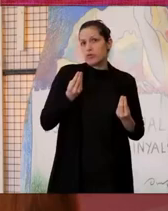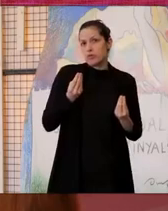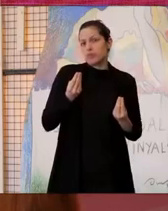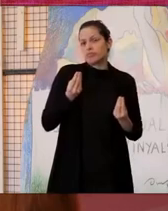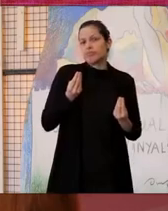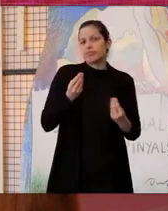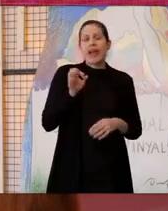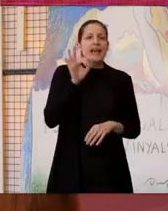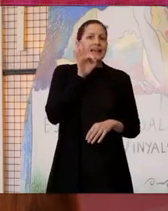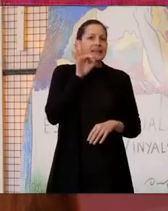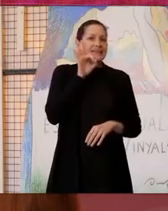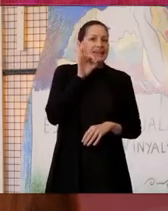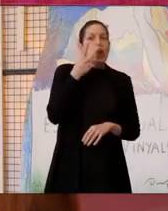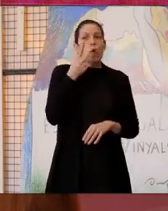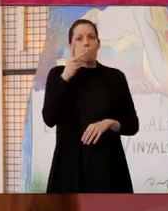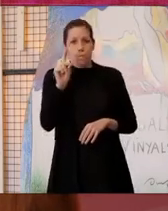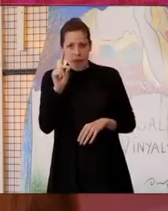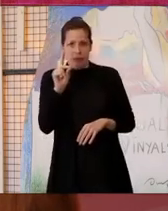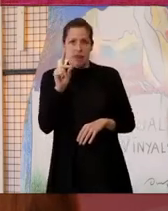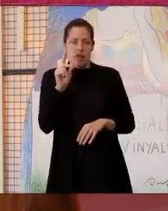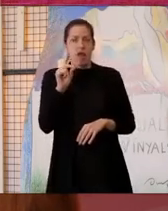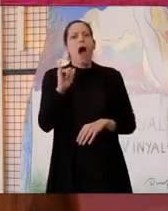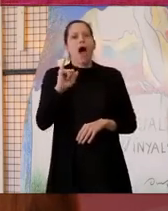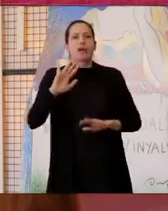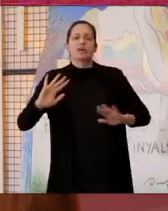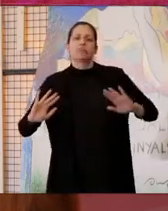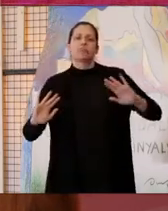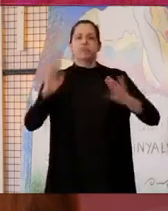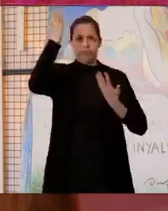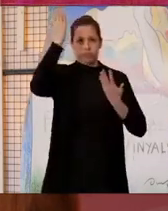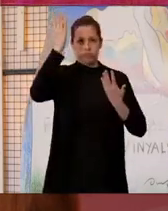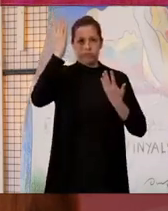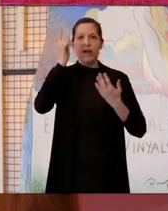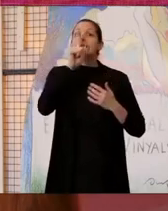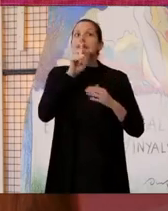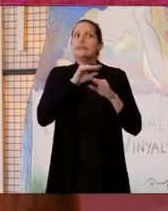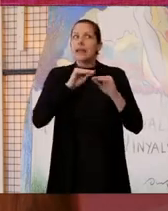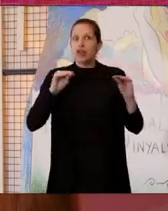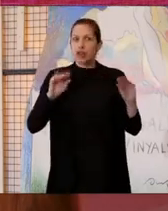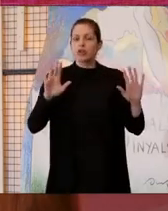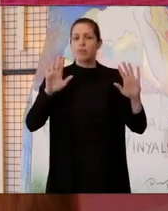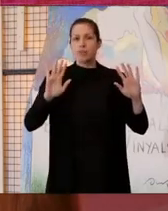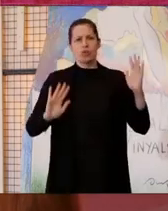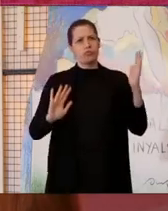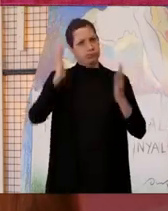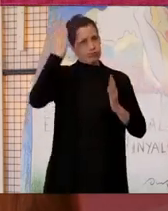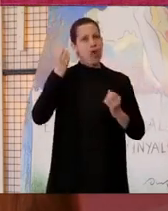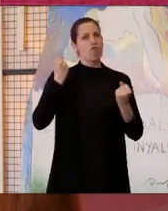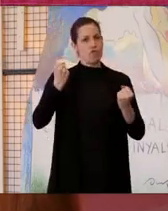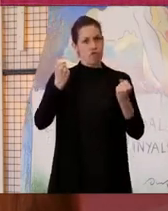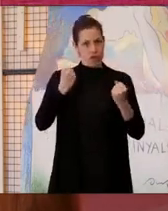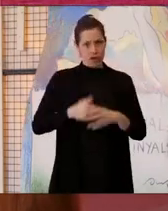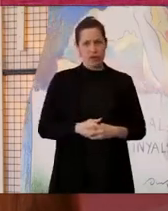dado un paso muy importante ha habido una Revolución silenciosa pero una Revolución muy profunda y original